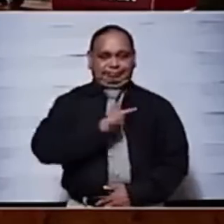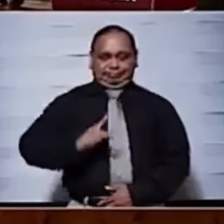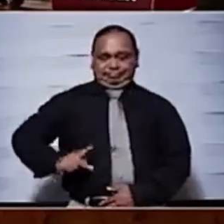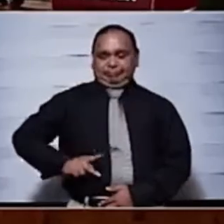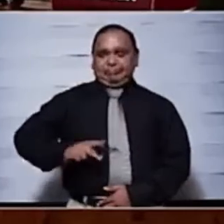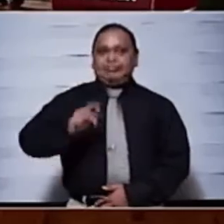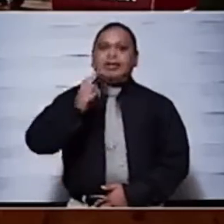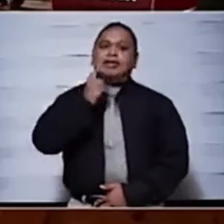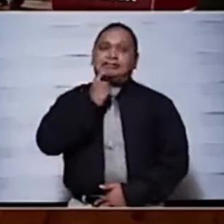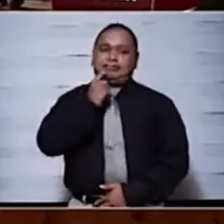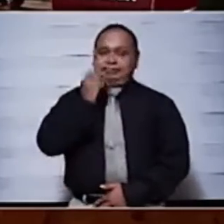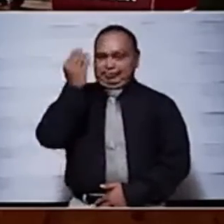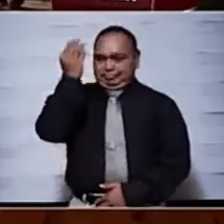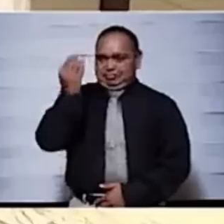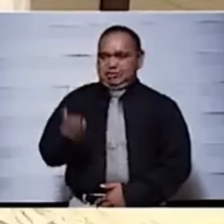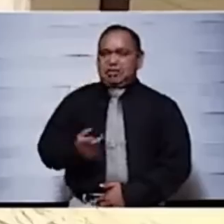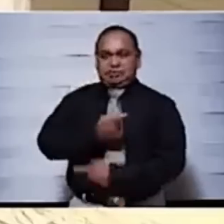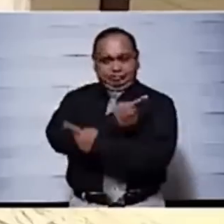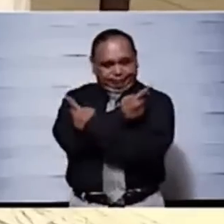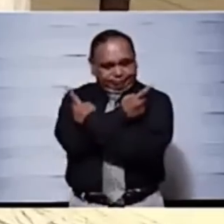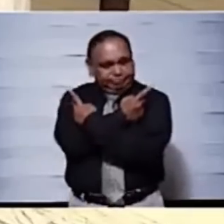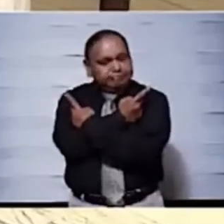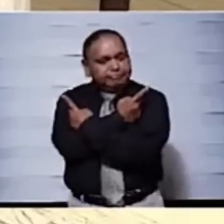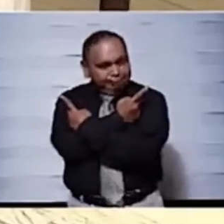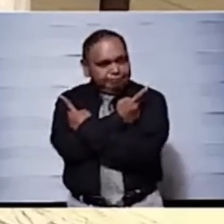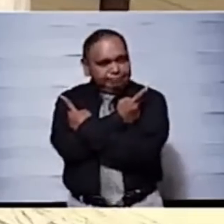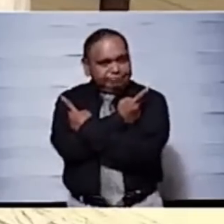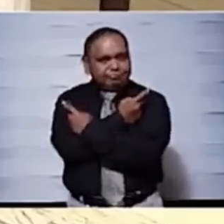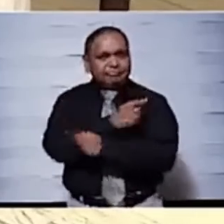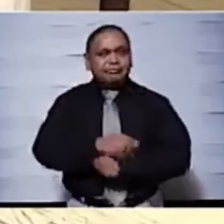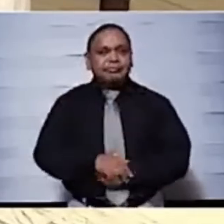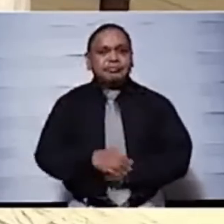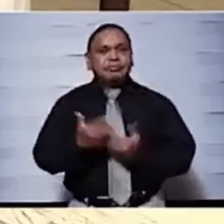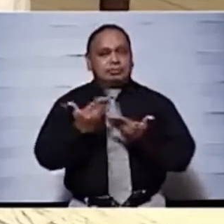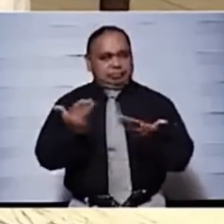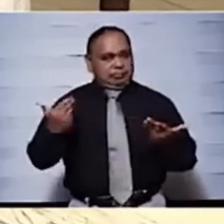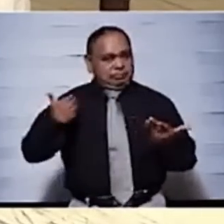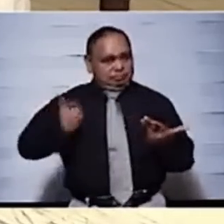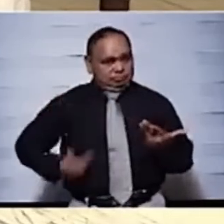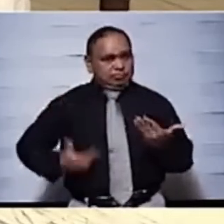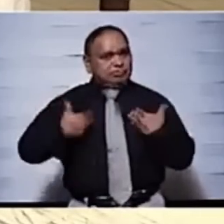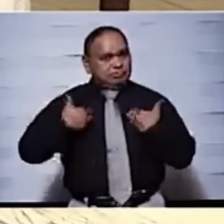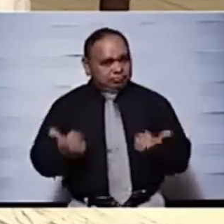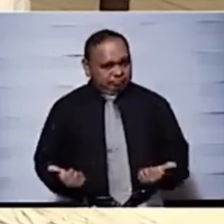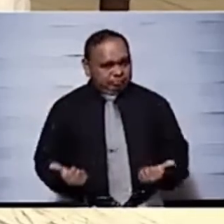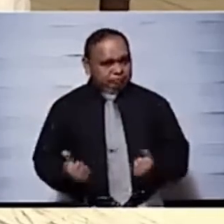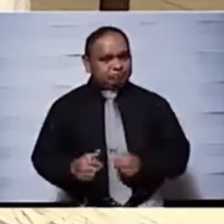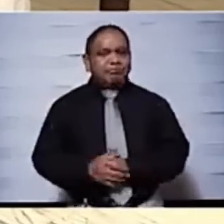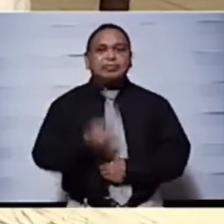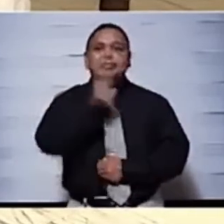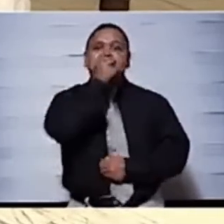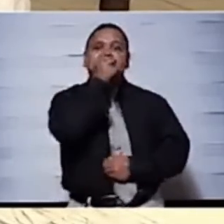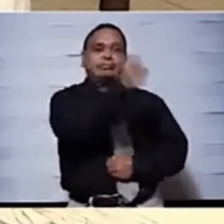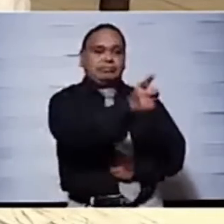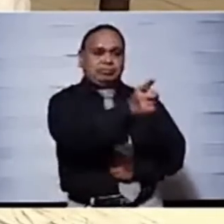¿no? Básicamente, yo lo que entiendo es que decir, mire, hay esto, es una denuncia de un acto